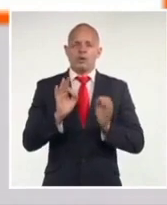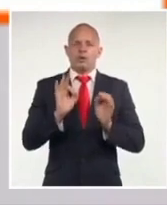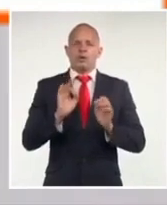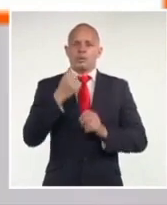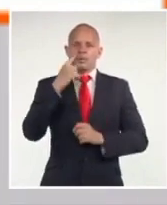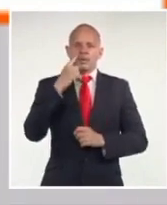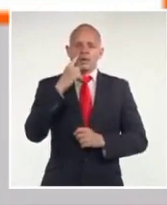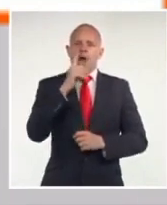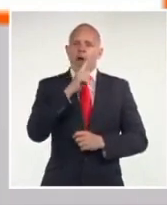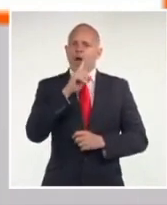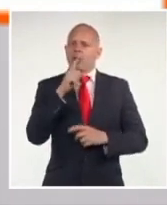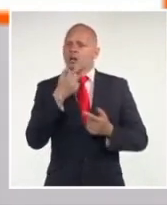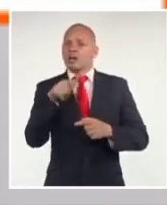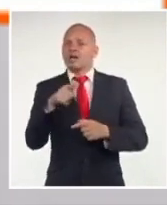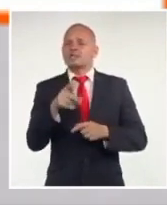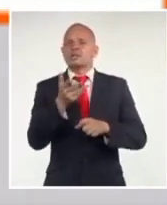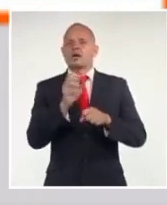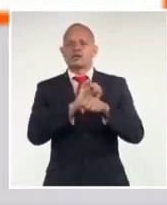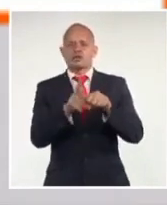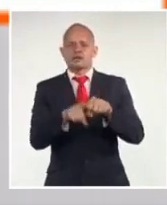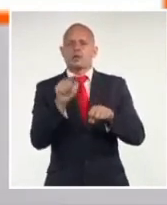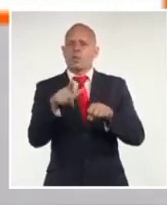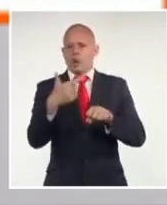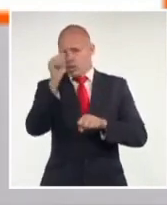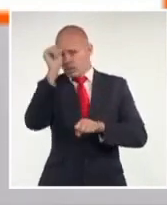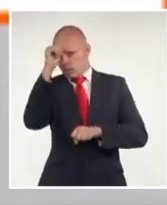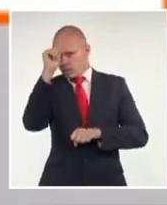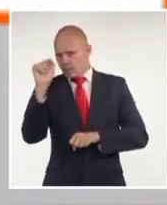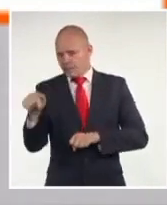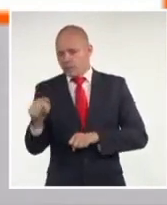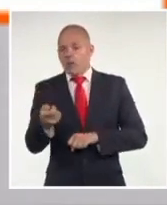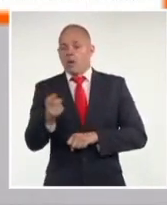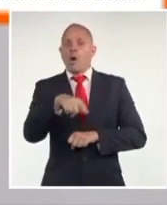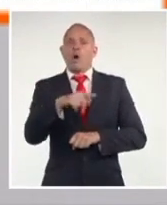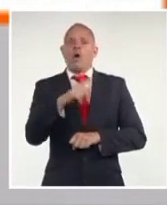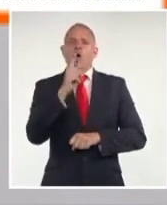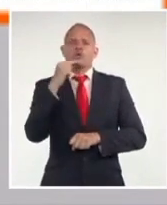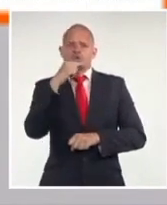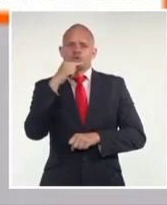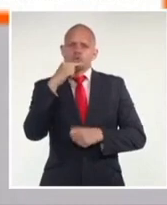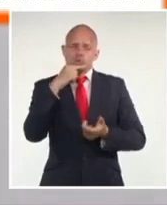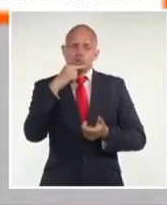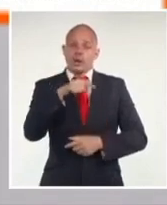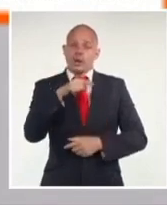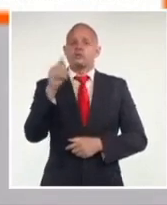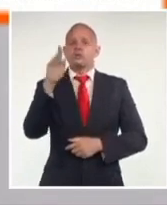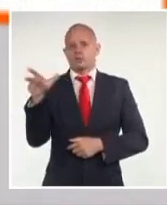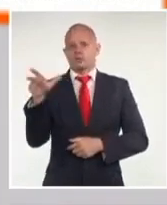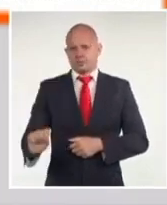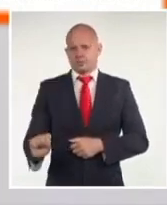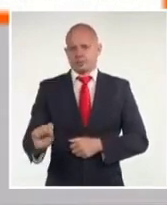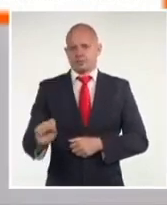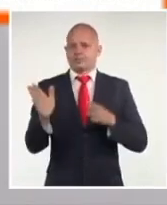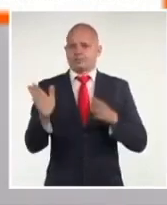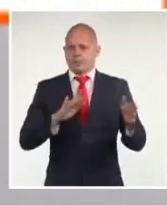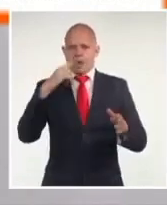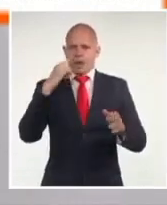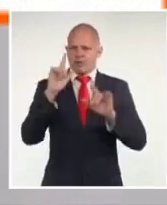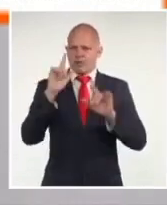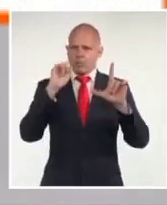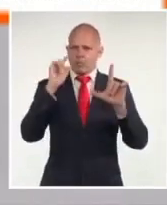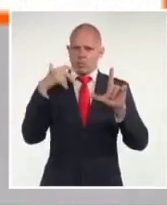pocos casos, pero está presente. La siguiente es Matanzas. Como